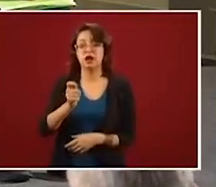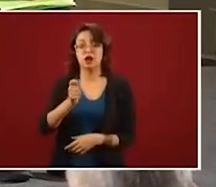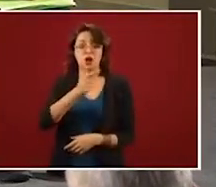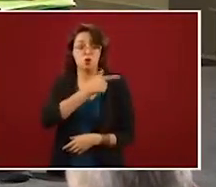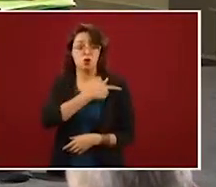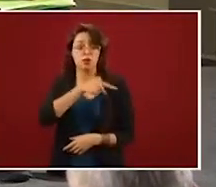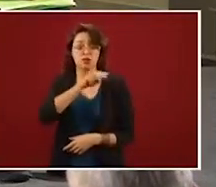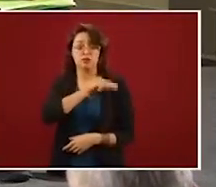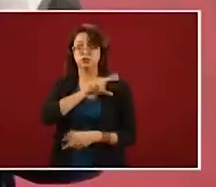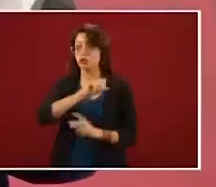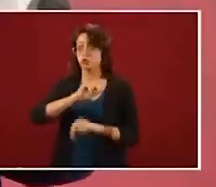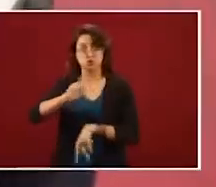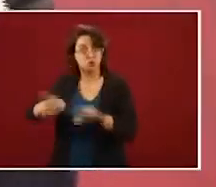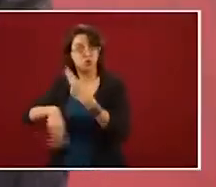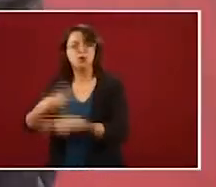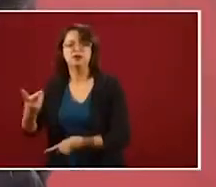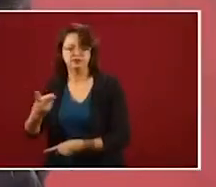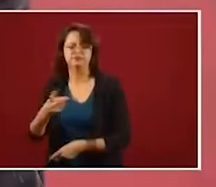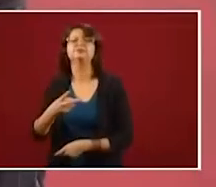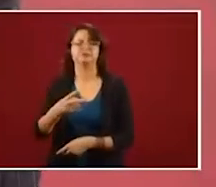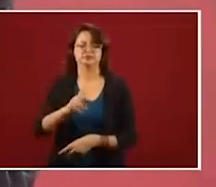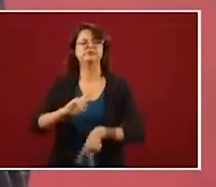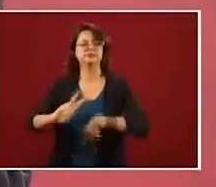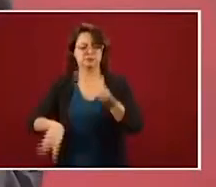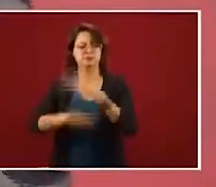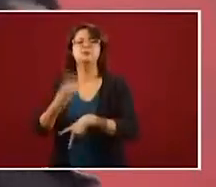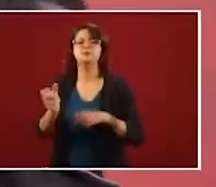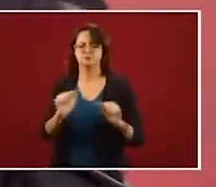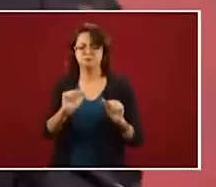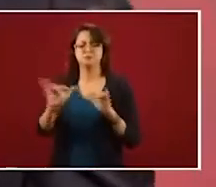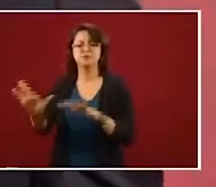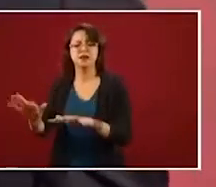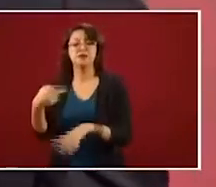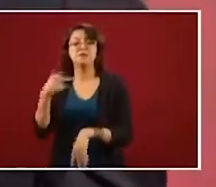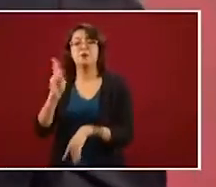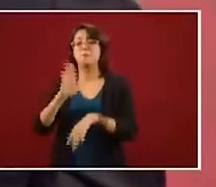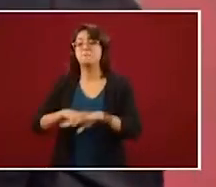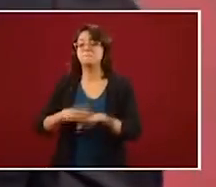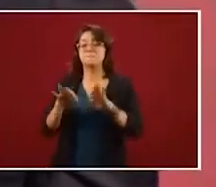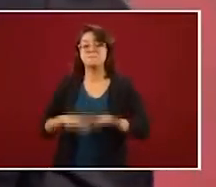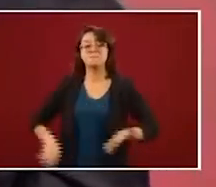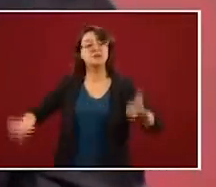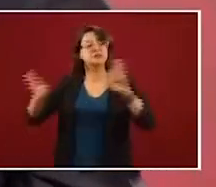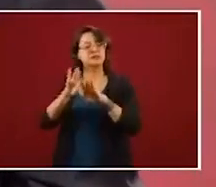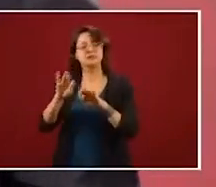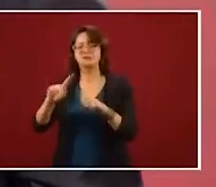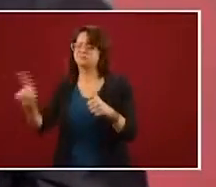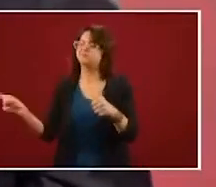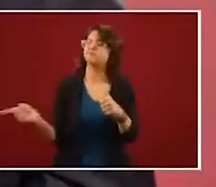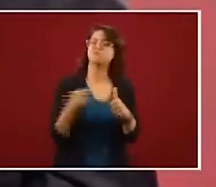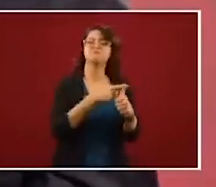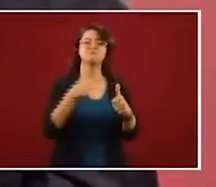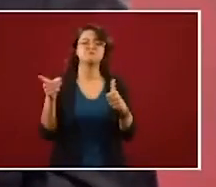Nacional y todo, pero lo sustancial, lo mero